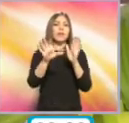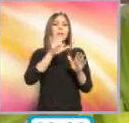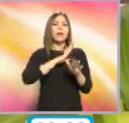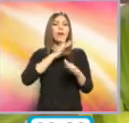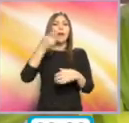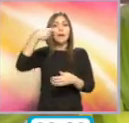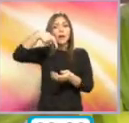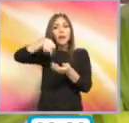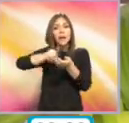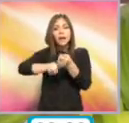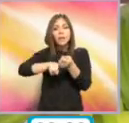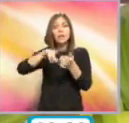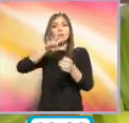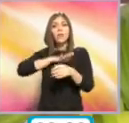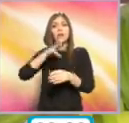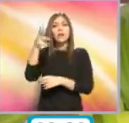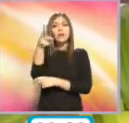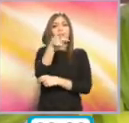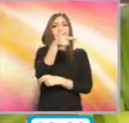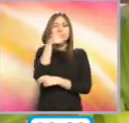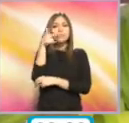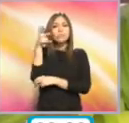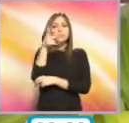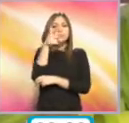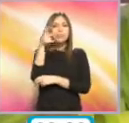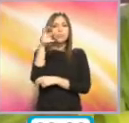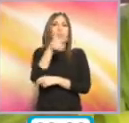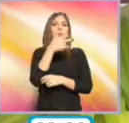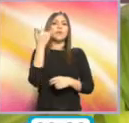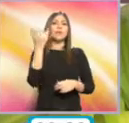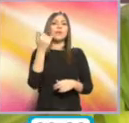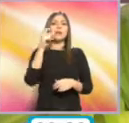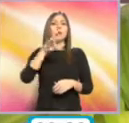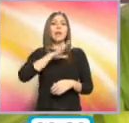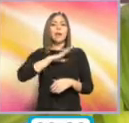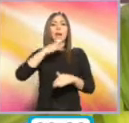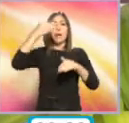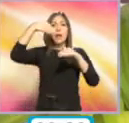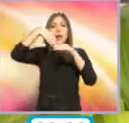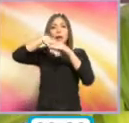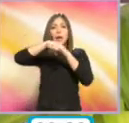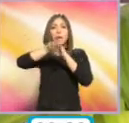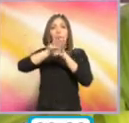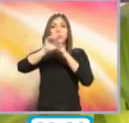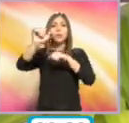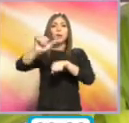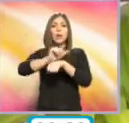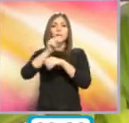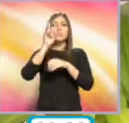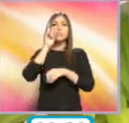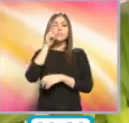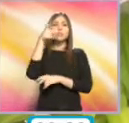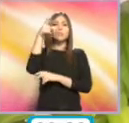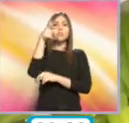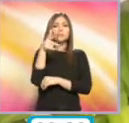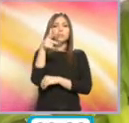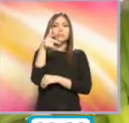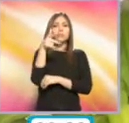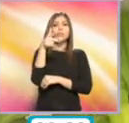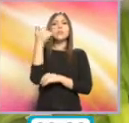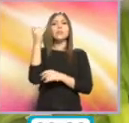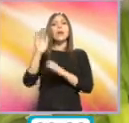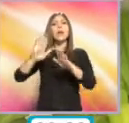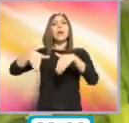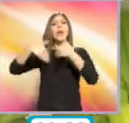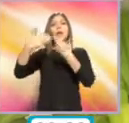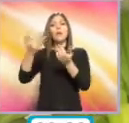de videograbación que va en la parte exterior y en la parte interior, lo cual nos ayuda mucho en materia de seguridad